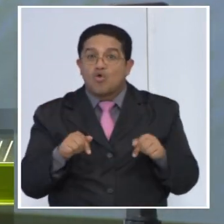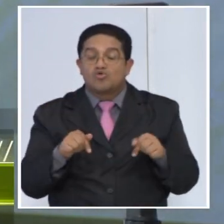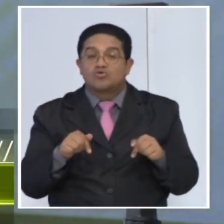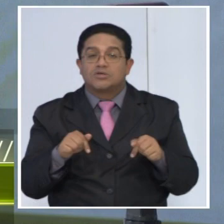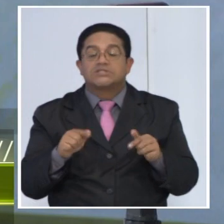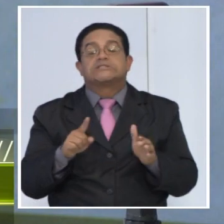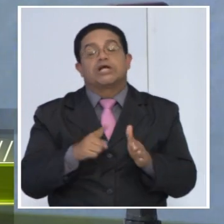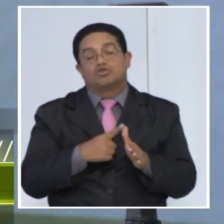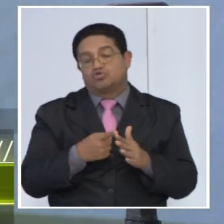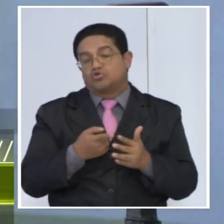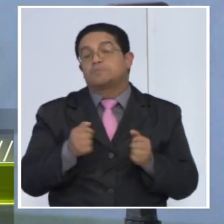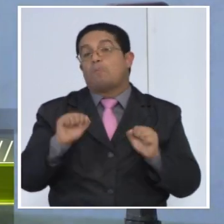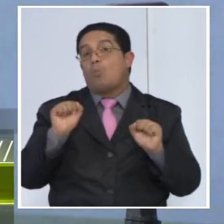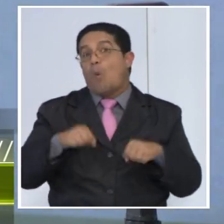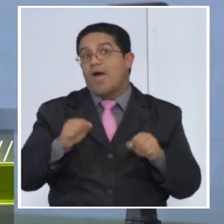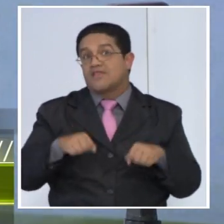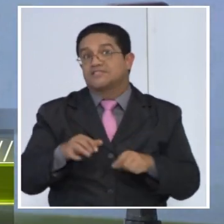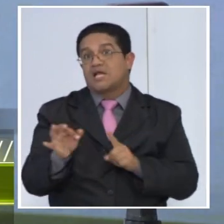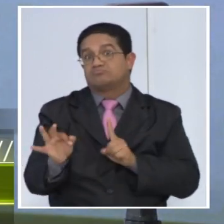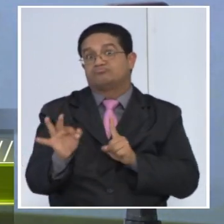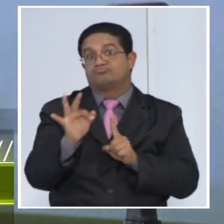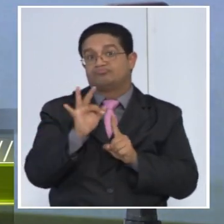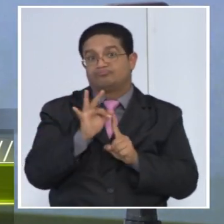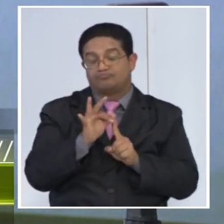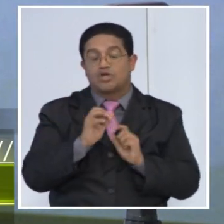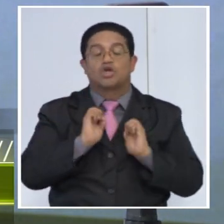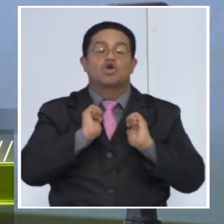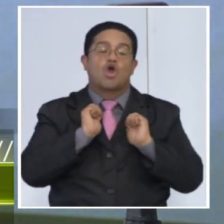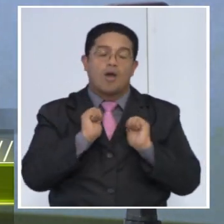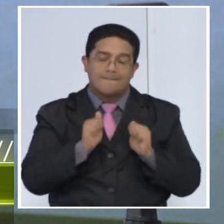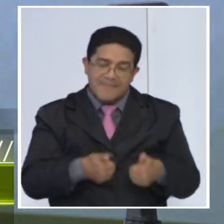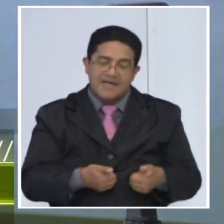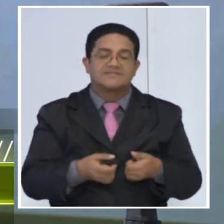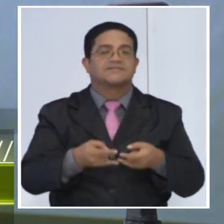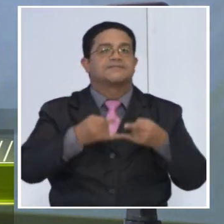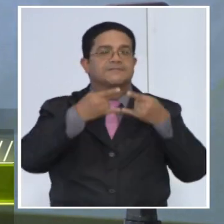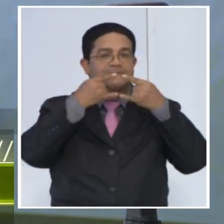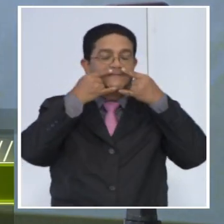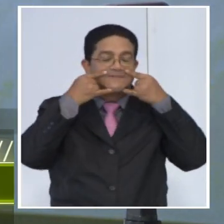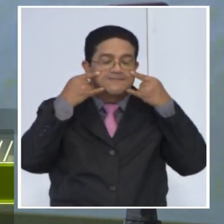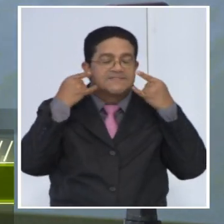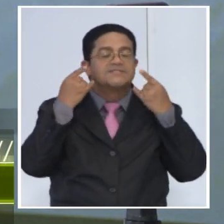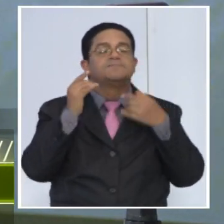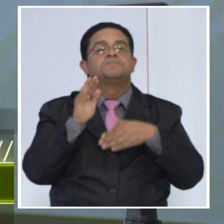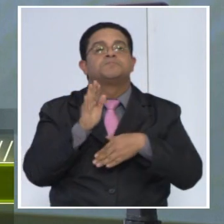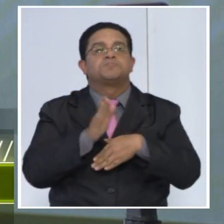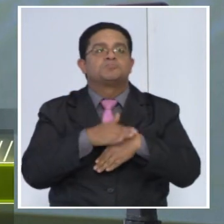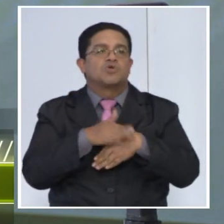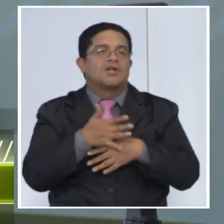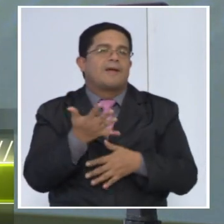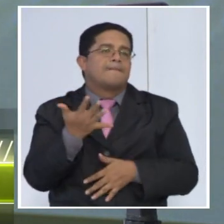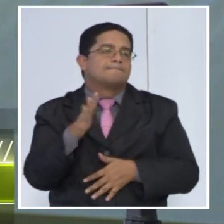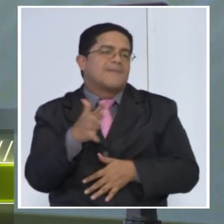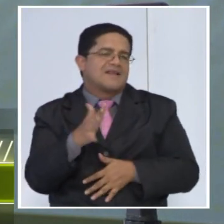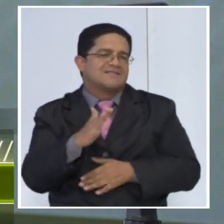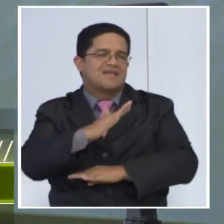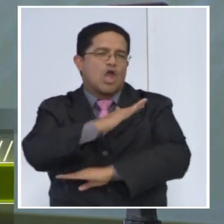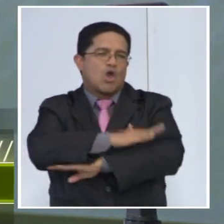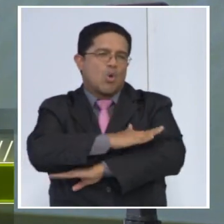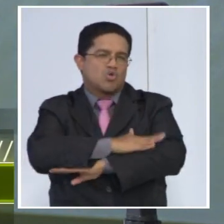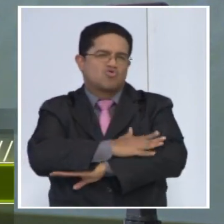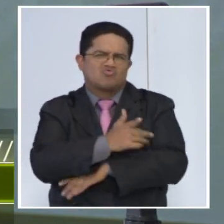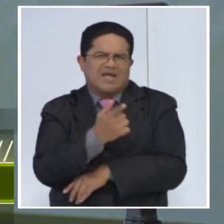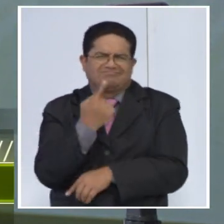que podría ser un virus e inicie el uso de mascarilla, porque pareciera una conducta humana